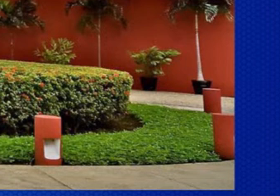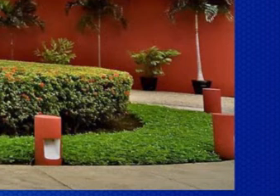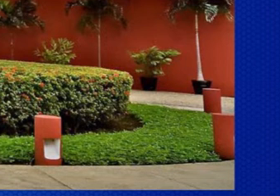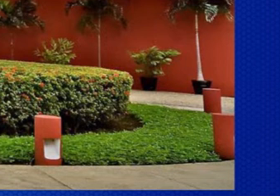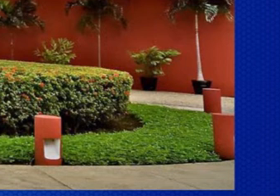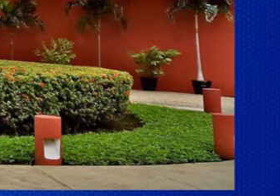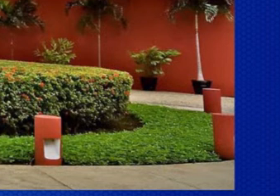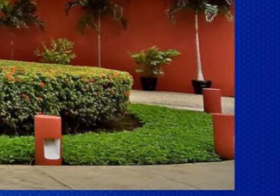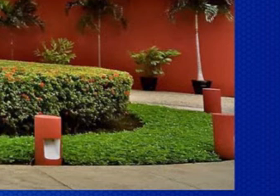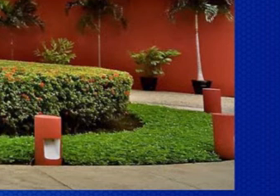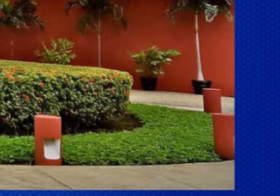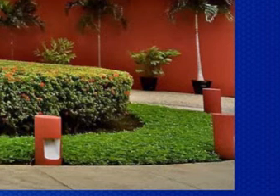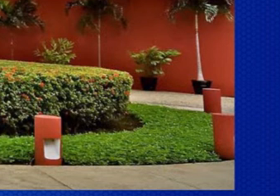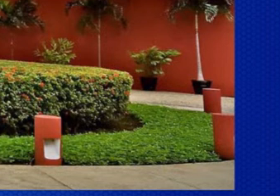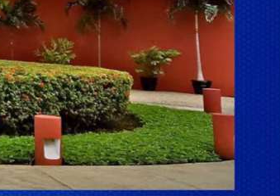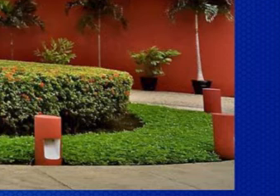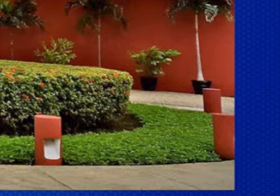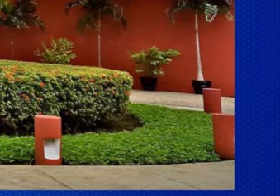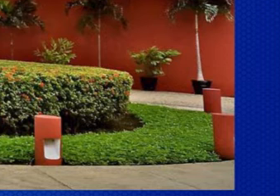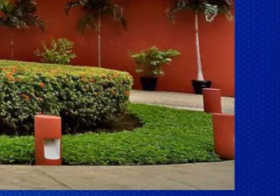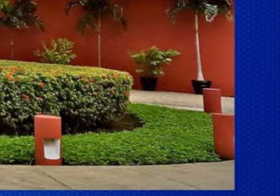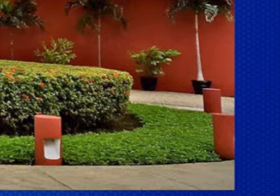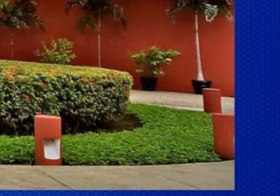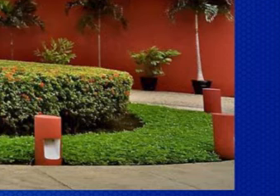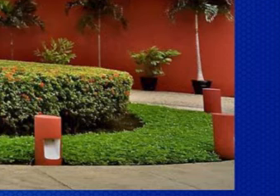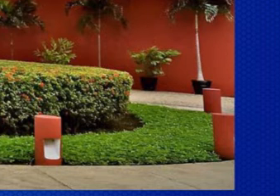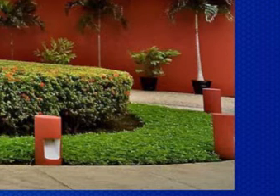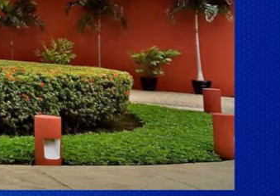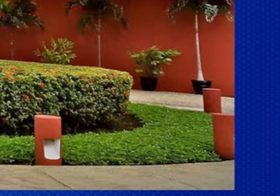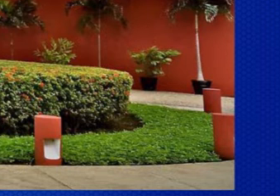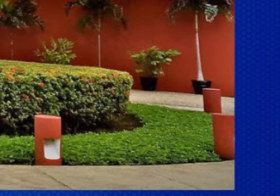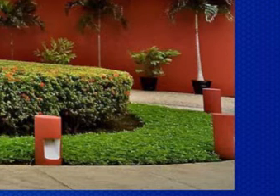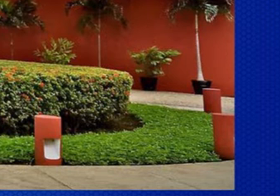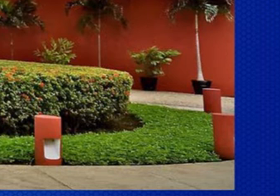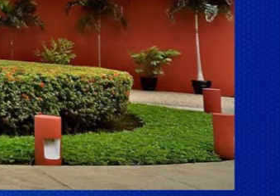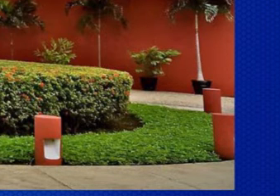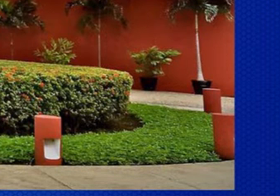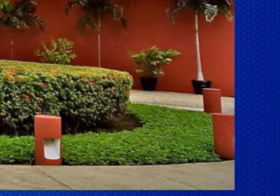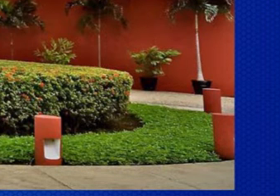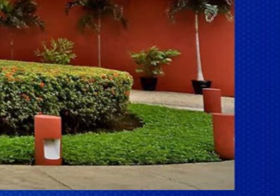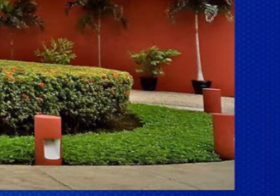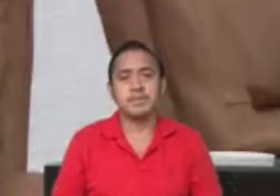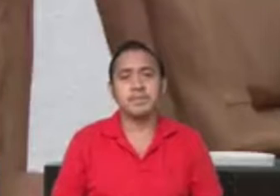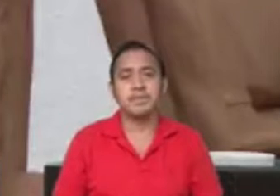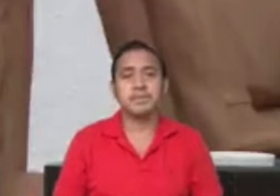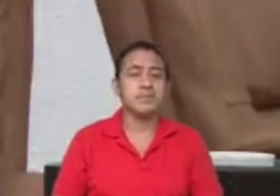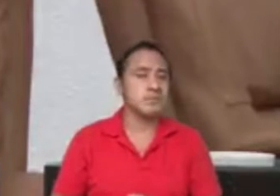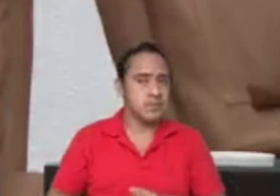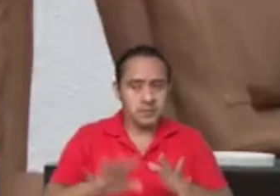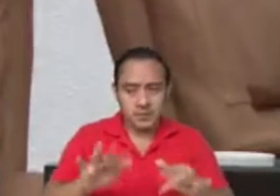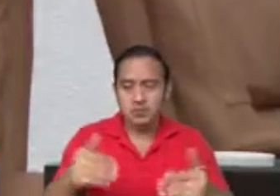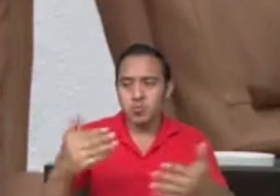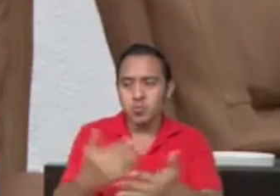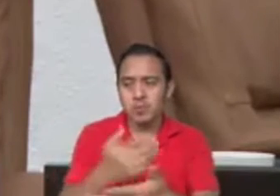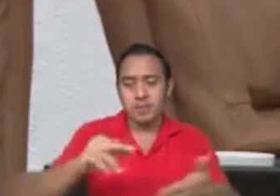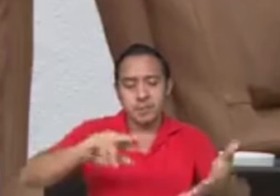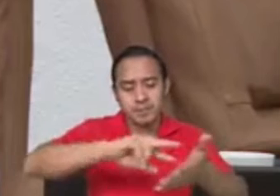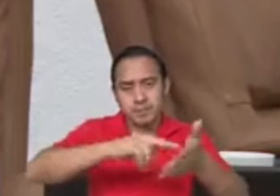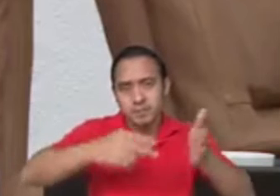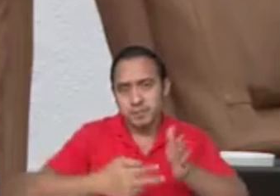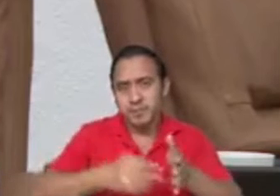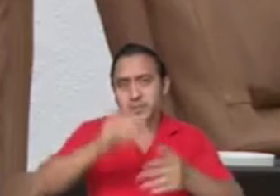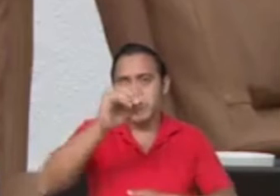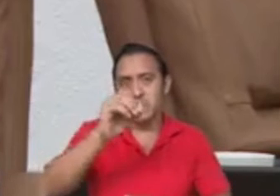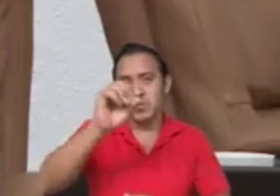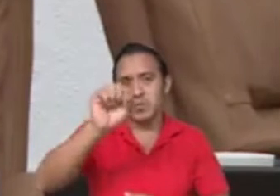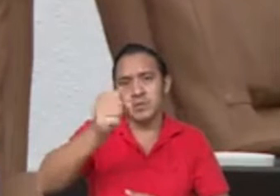la Asociación Nejapa Country Club, así como Country Club de Chinandega. Teniendo en cuenta la nueva definición de